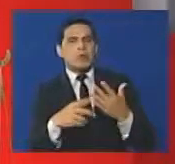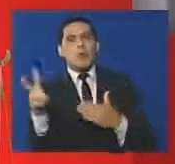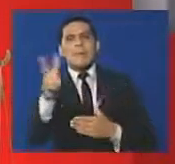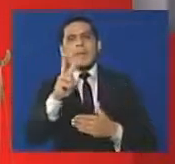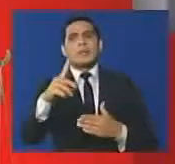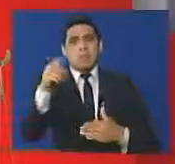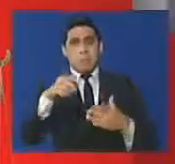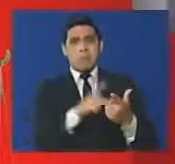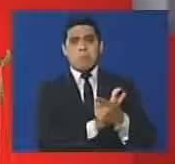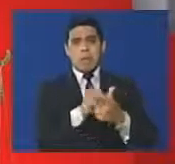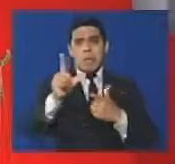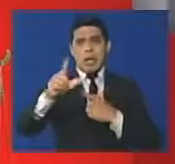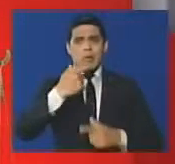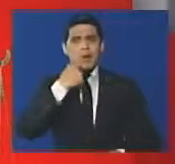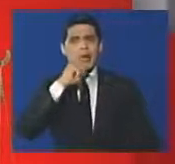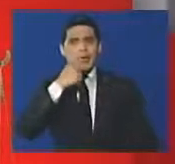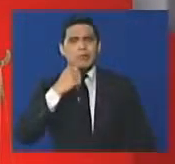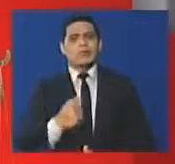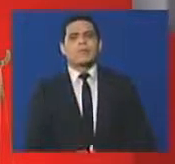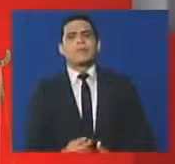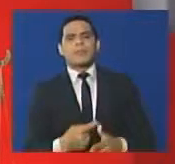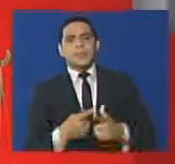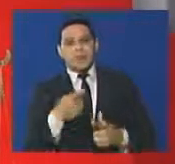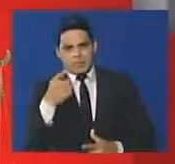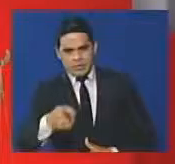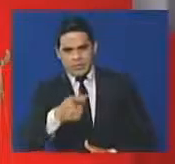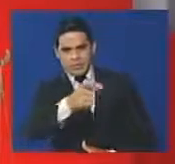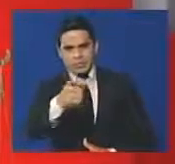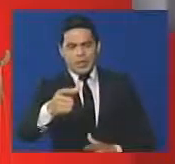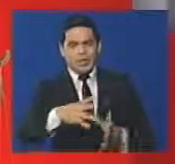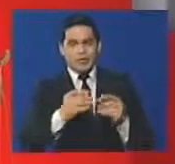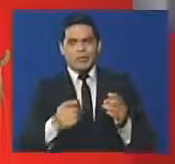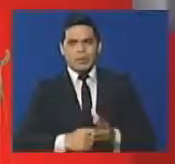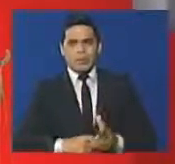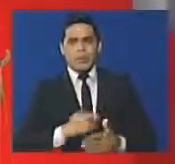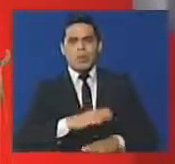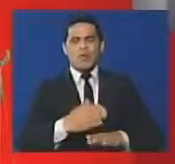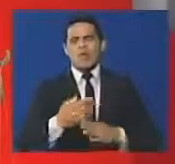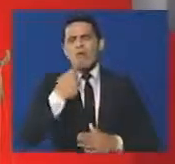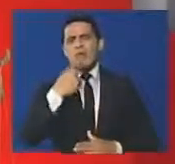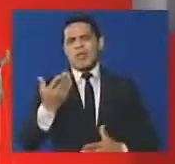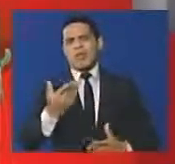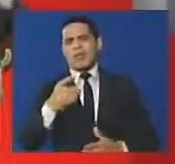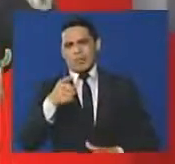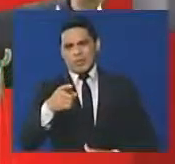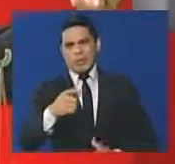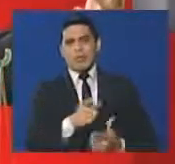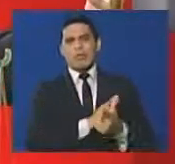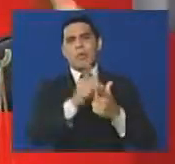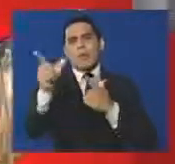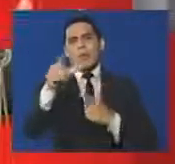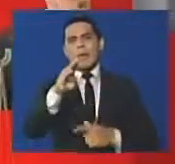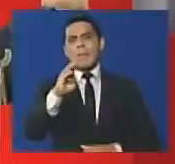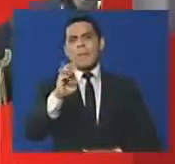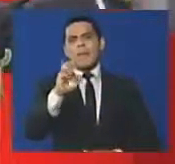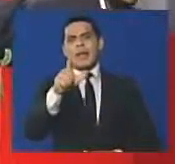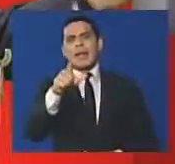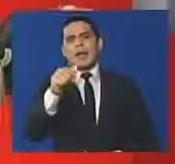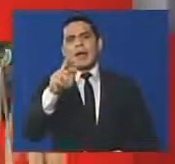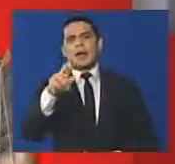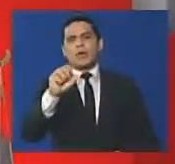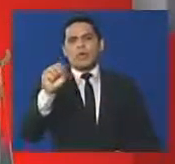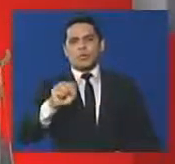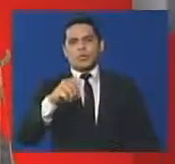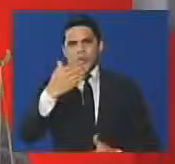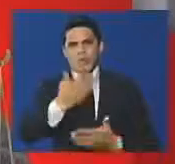en Rusia también. De manera tal que ustedes, ¿y por qué la colación? Porque cuando usted estuvo en Belarus, que vamos a